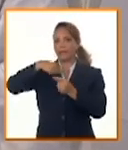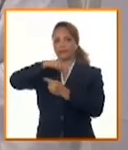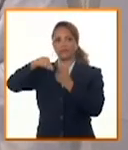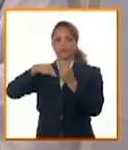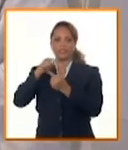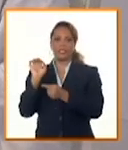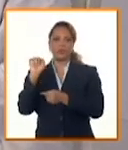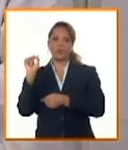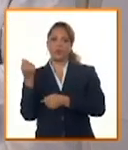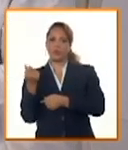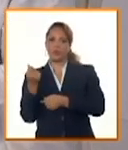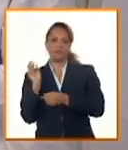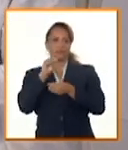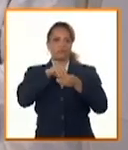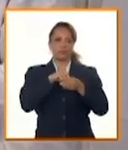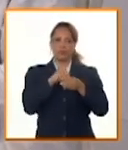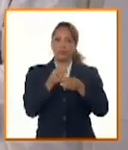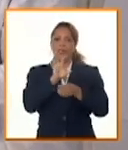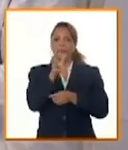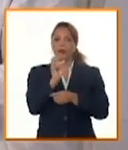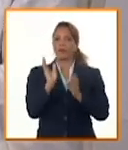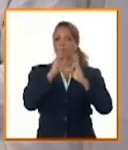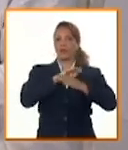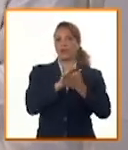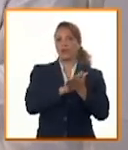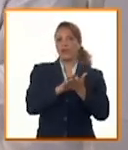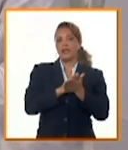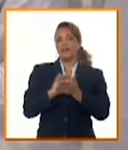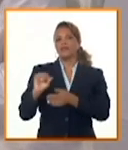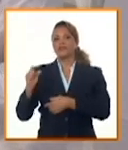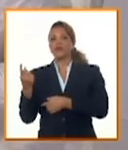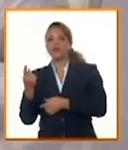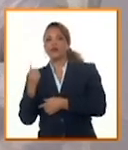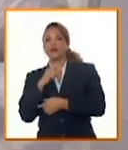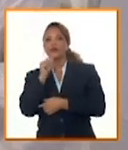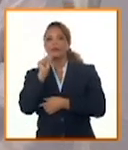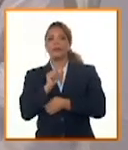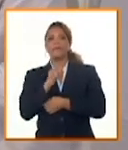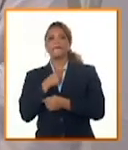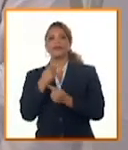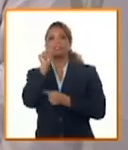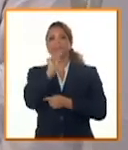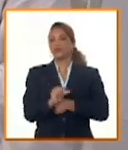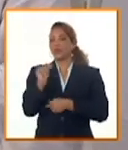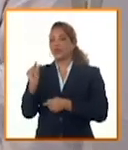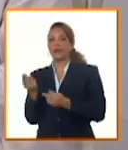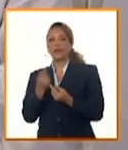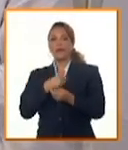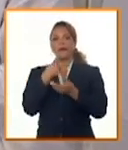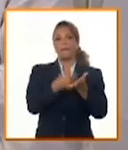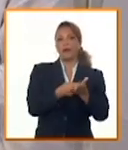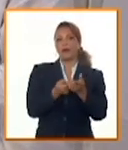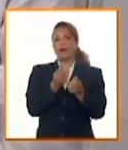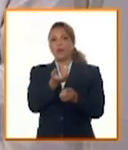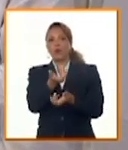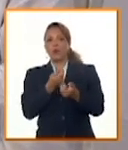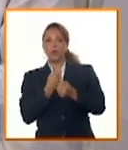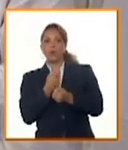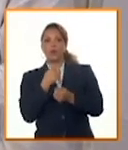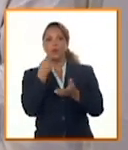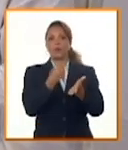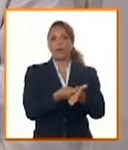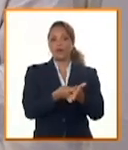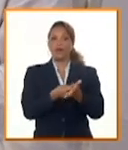la economía y solamente se transa entre personas porque aquí Tenemos que hablar que